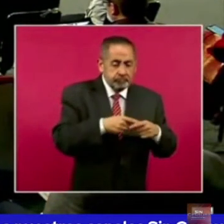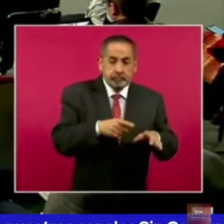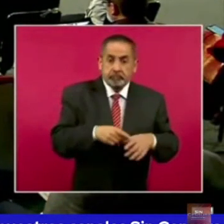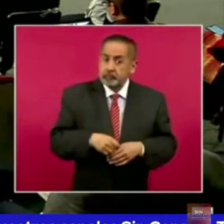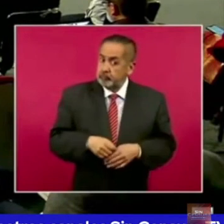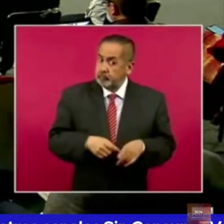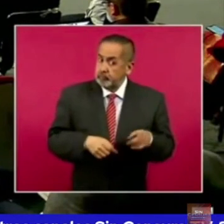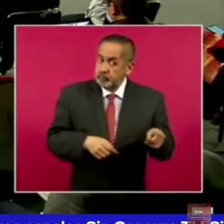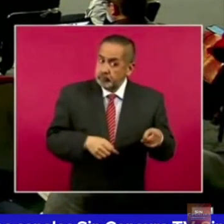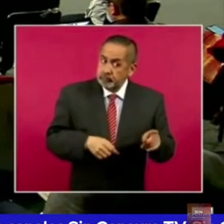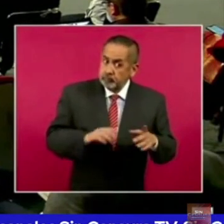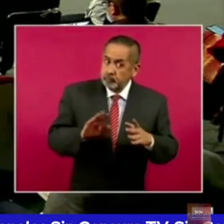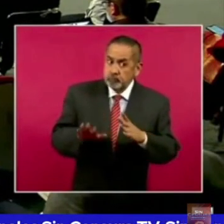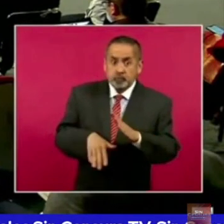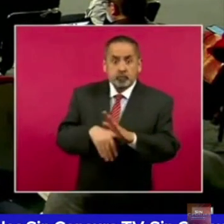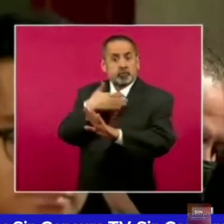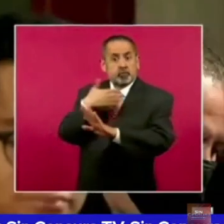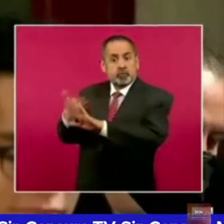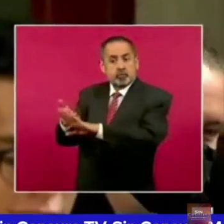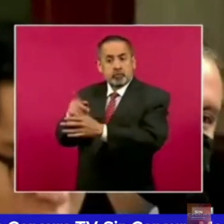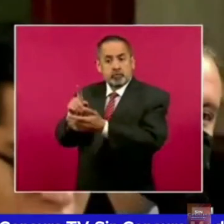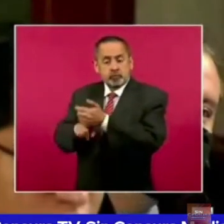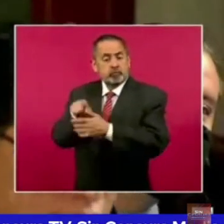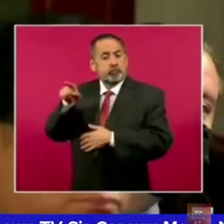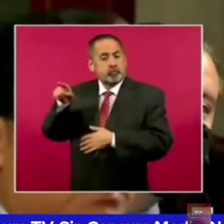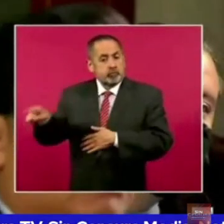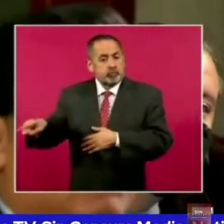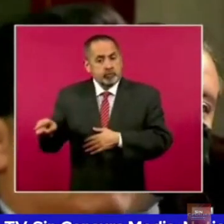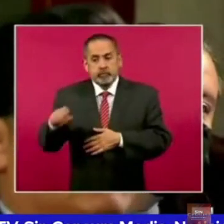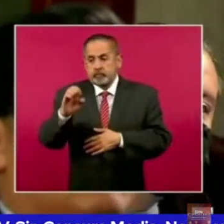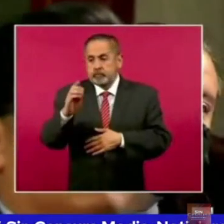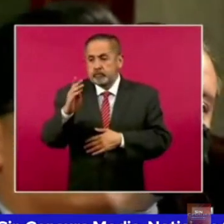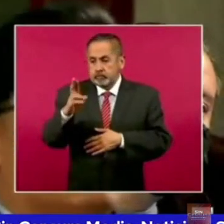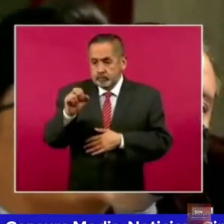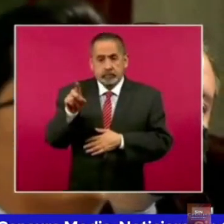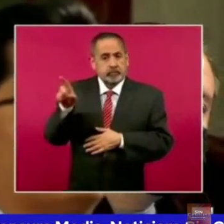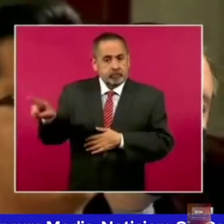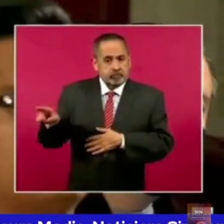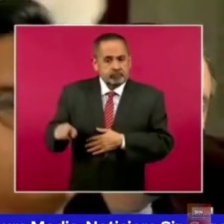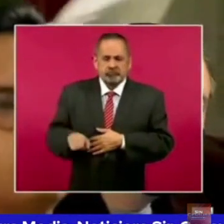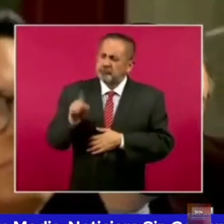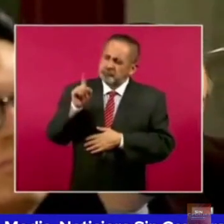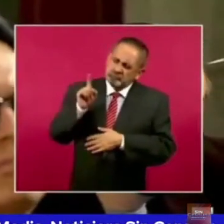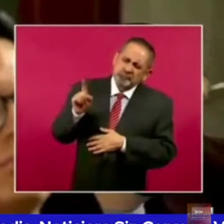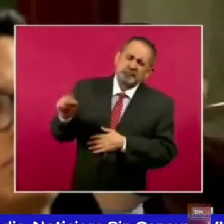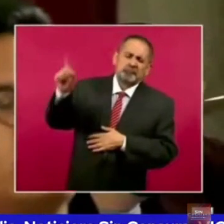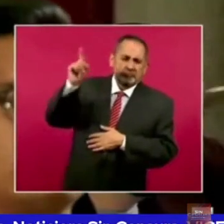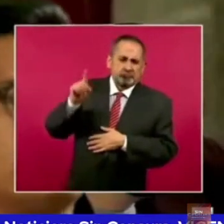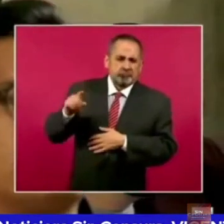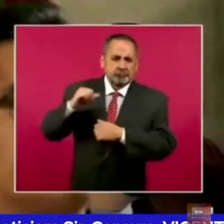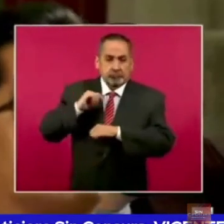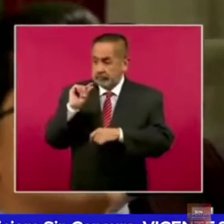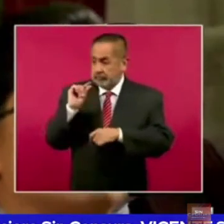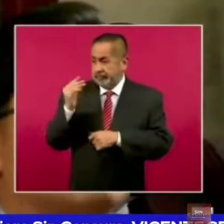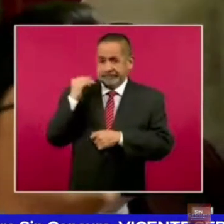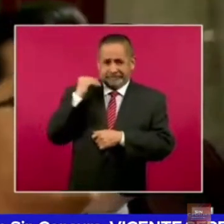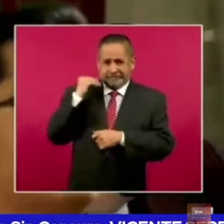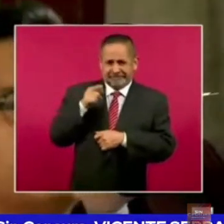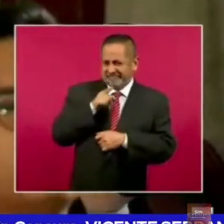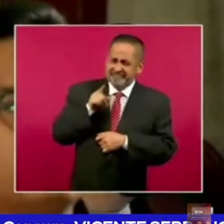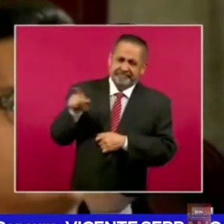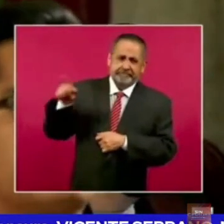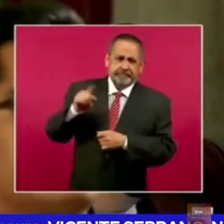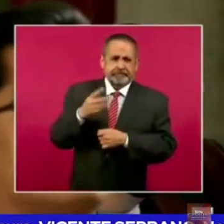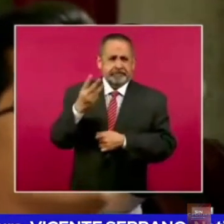con todo contra el canciller, diciendo que él es el responsable de esto tiene unos días, tiene